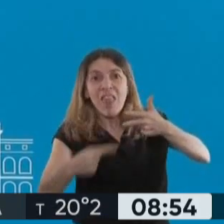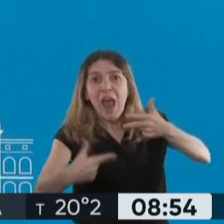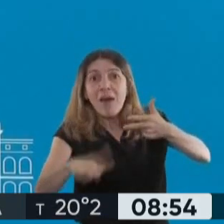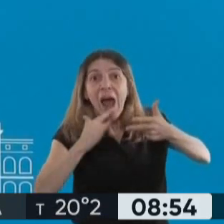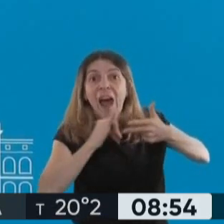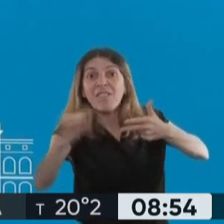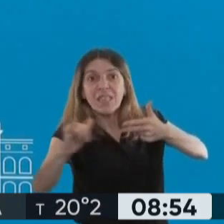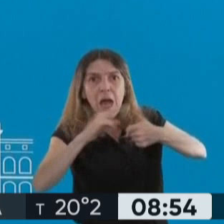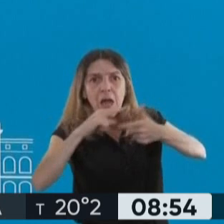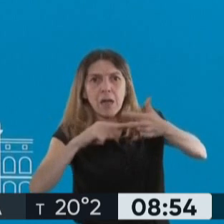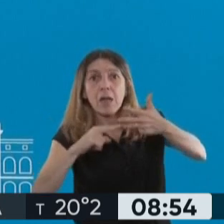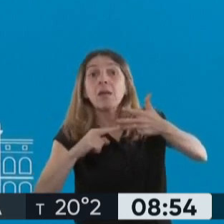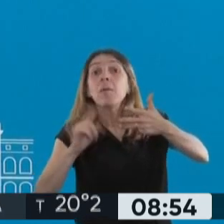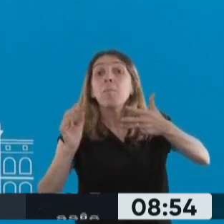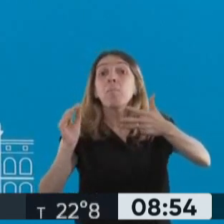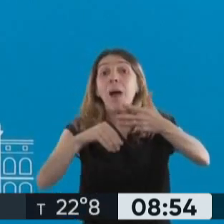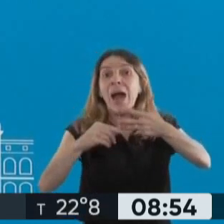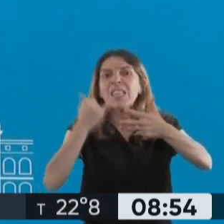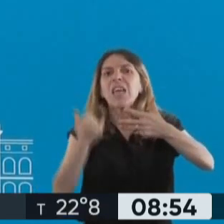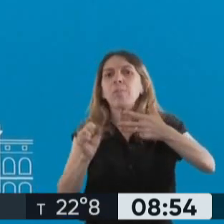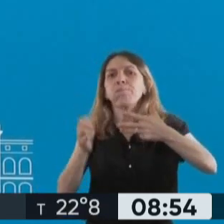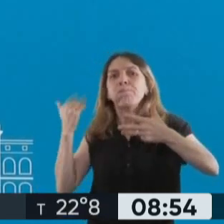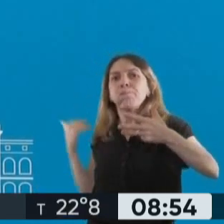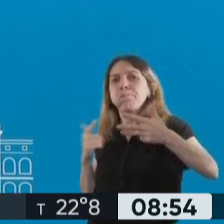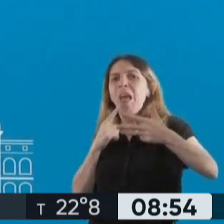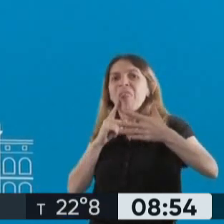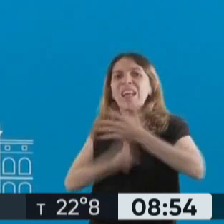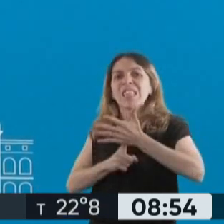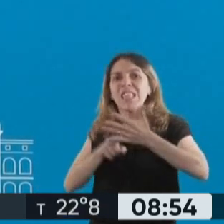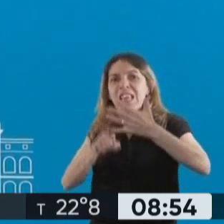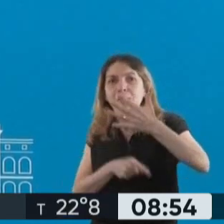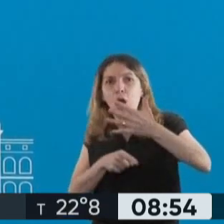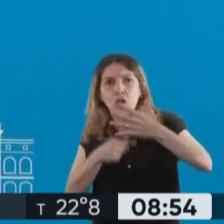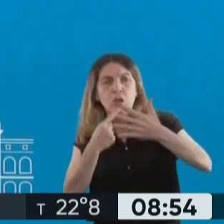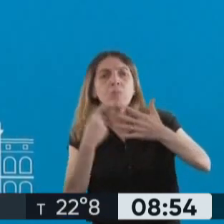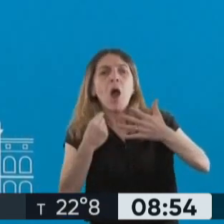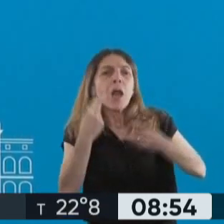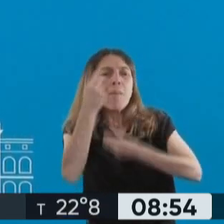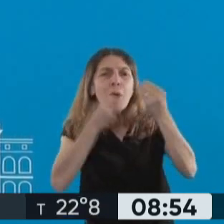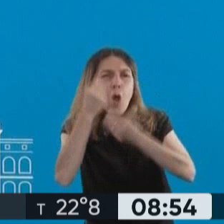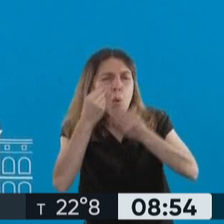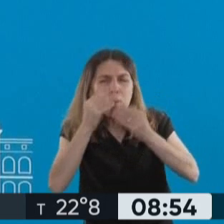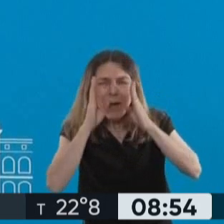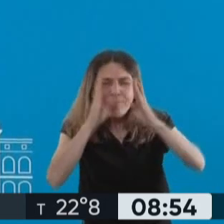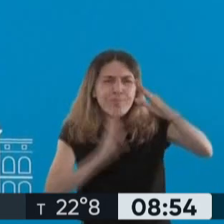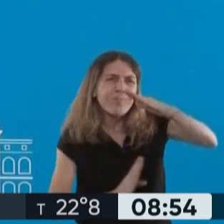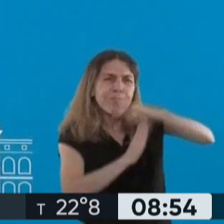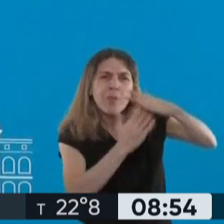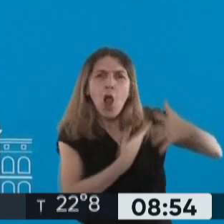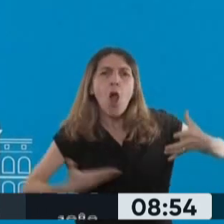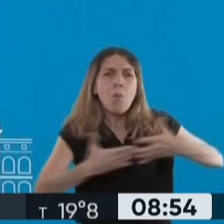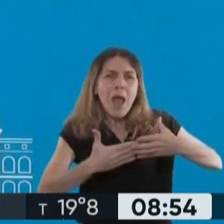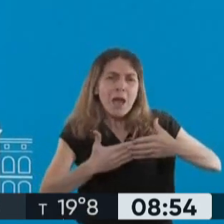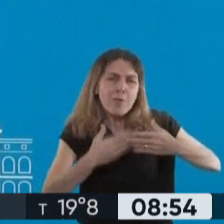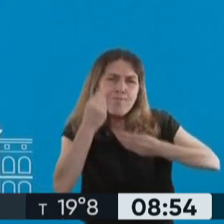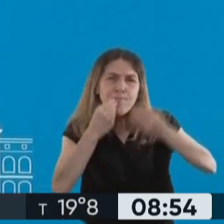que se suman a las que venimos llevando adelante y que tienen que ver básicamente con que la preocupación central del gobierno ha sido